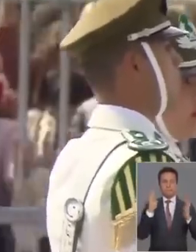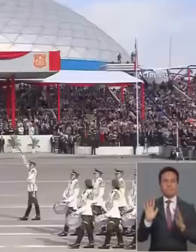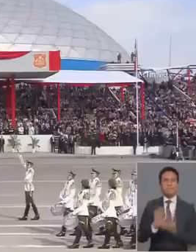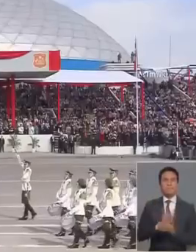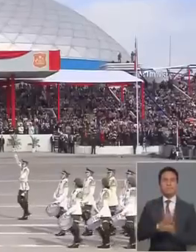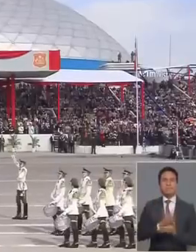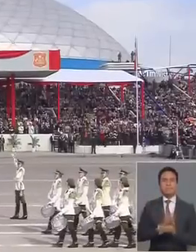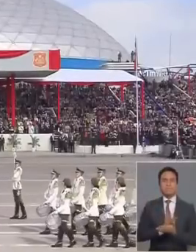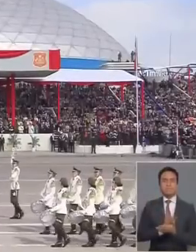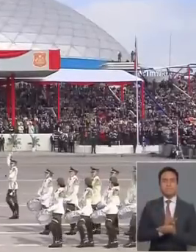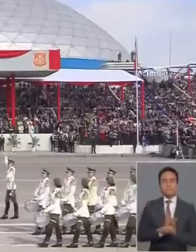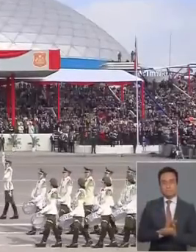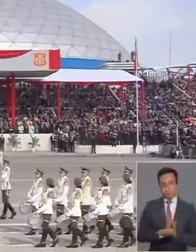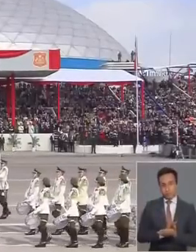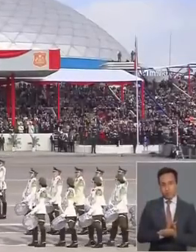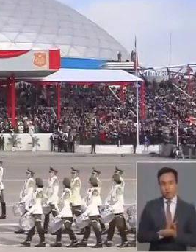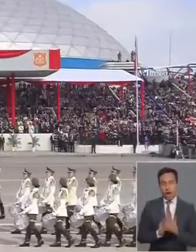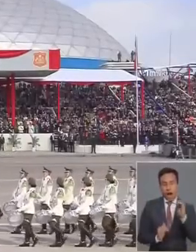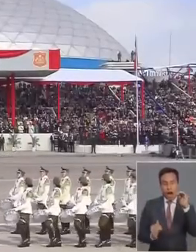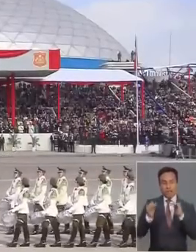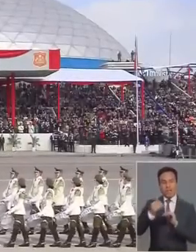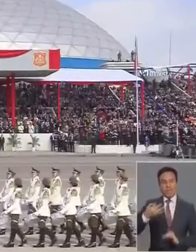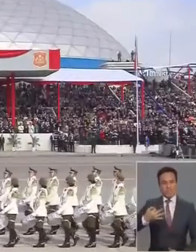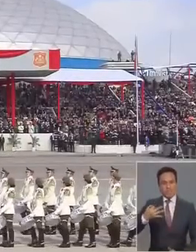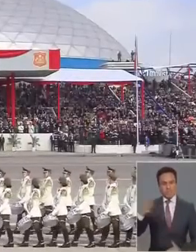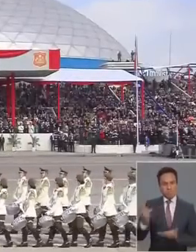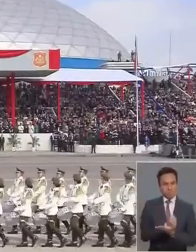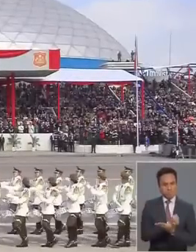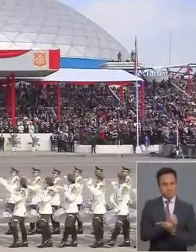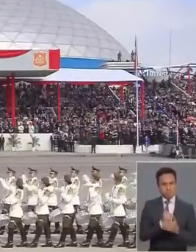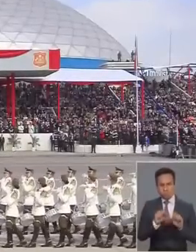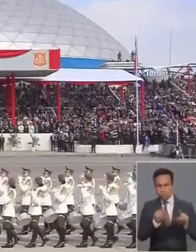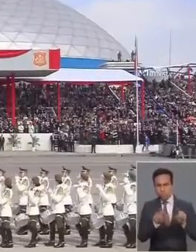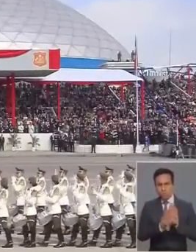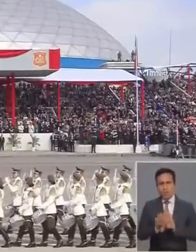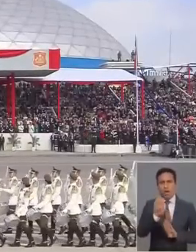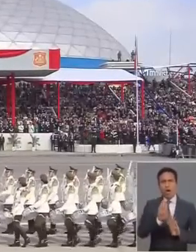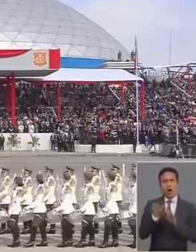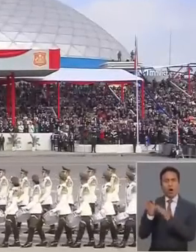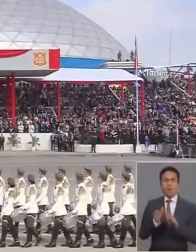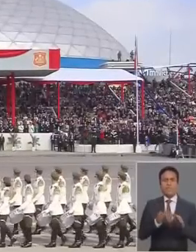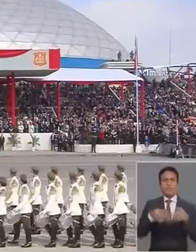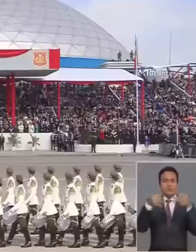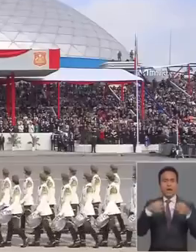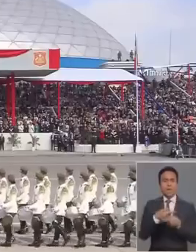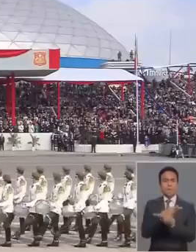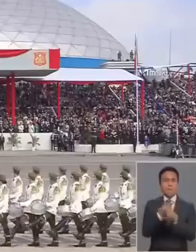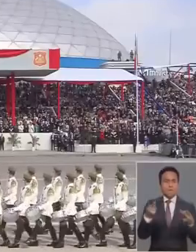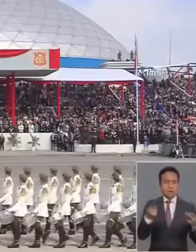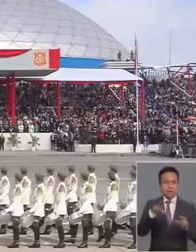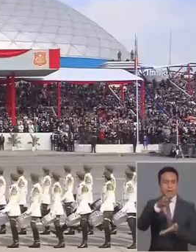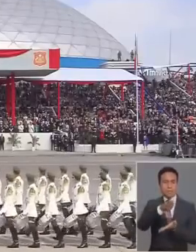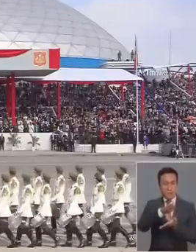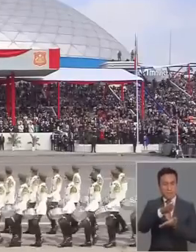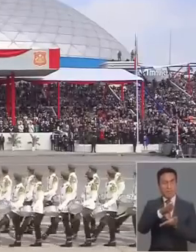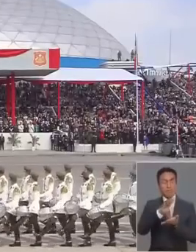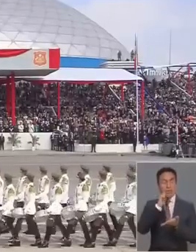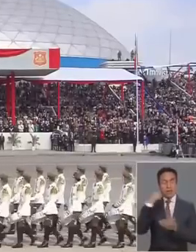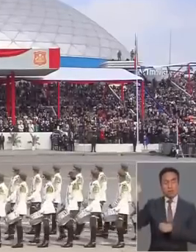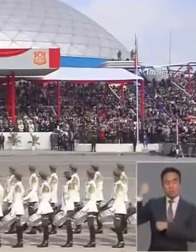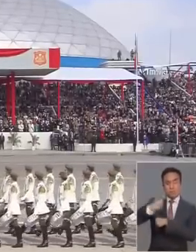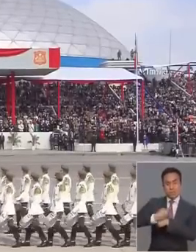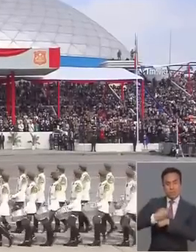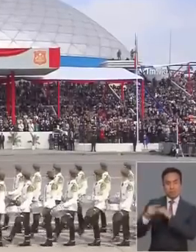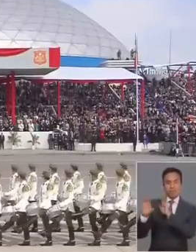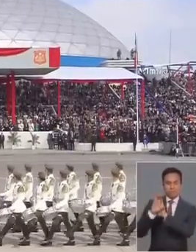no sabemos de dónde viene, pero sí podríamos decir a rajatabla y con certeza de que así no se desfila en nuestro pequeño país.